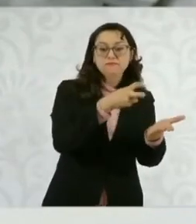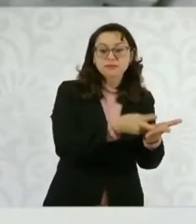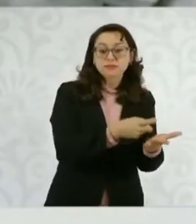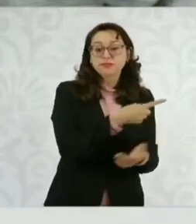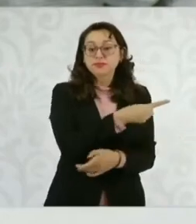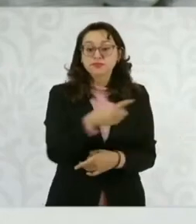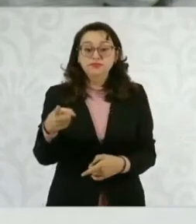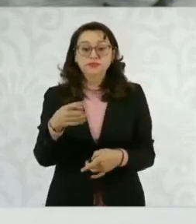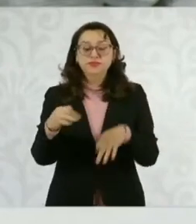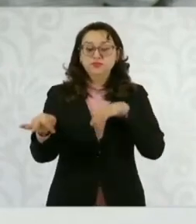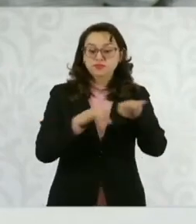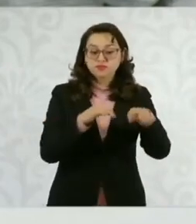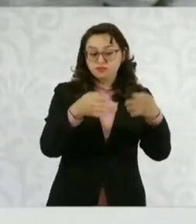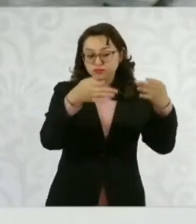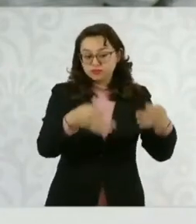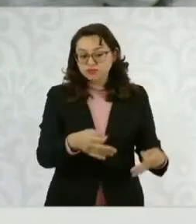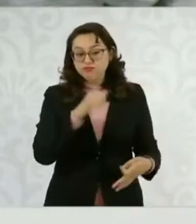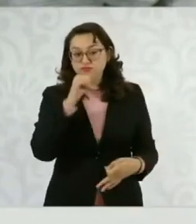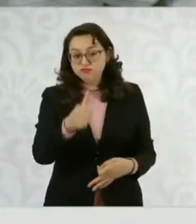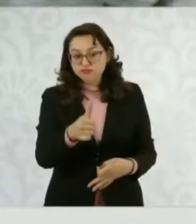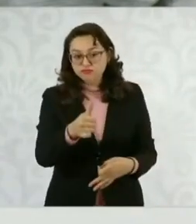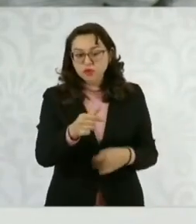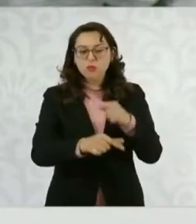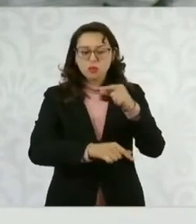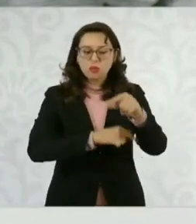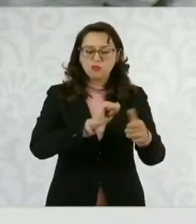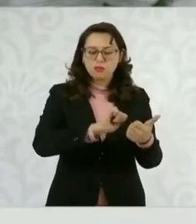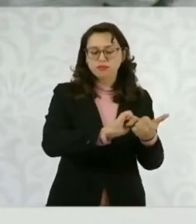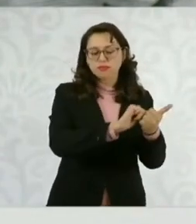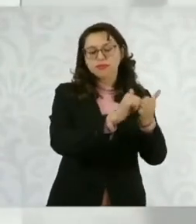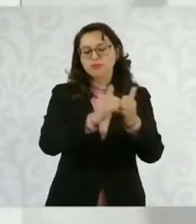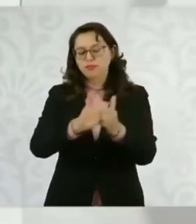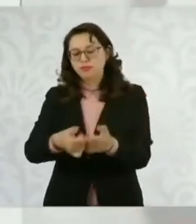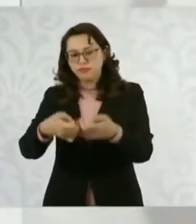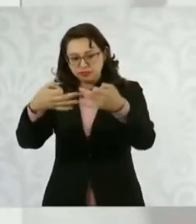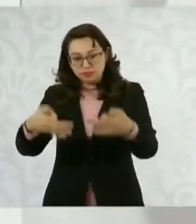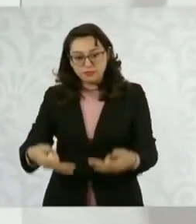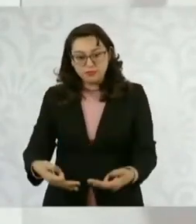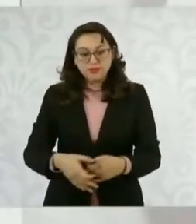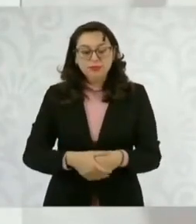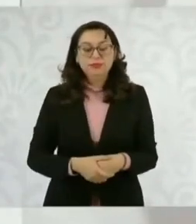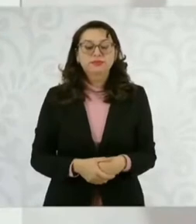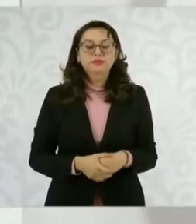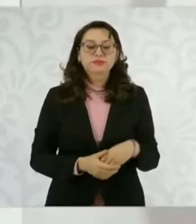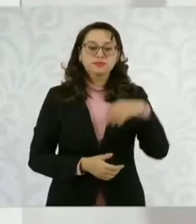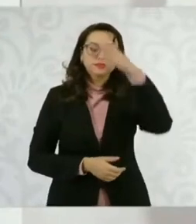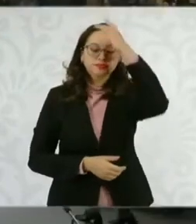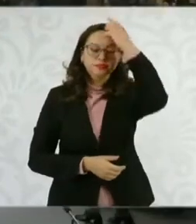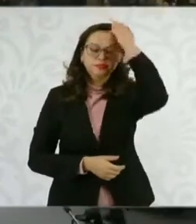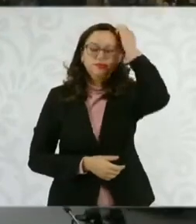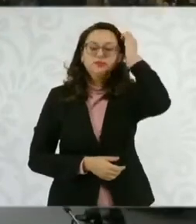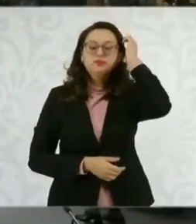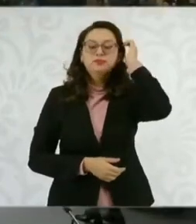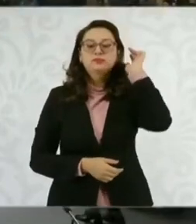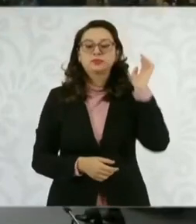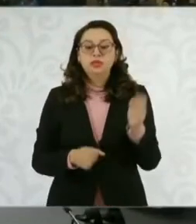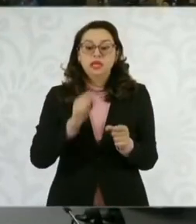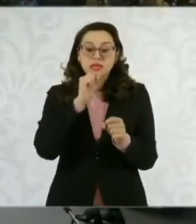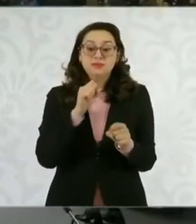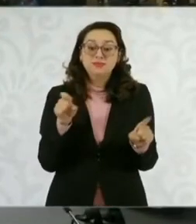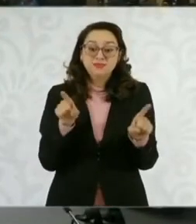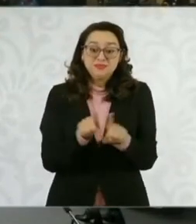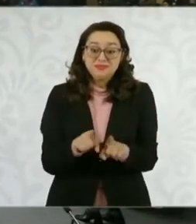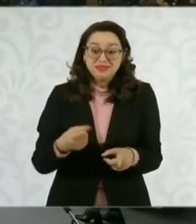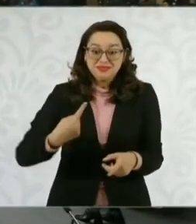llamada economía no formal, pues puedan ir poco a poco entrando en este esquema. Claro, en los mismos medios de comunicación seguramente hay un